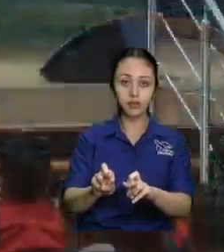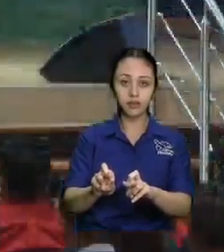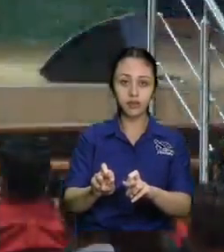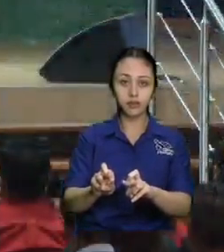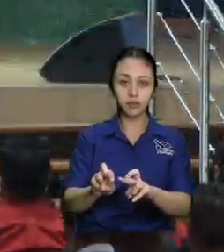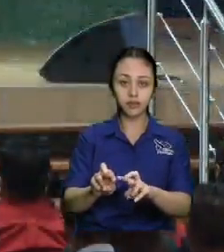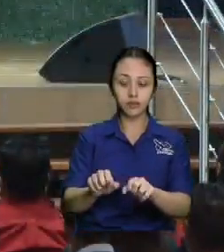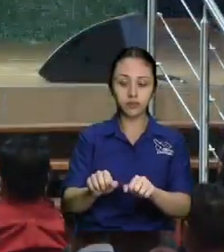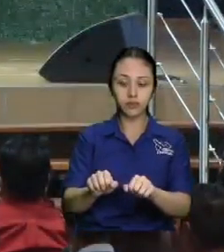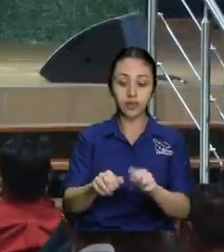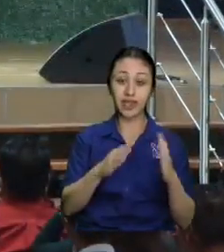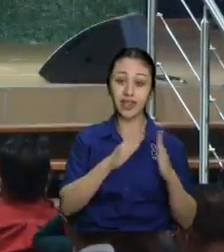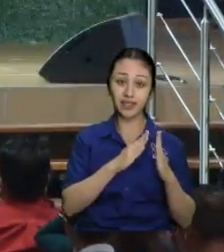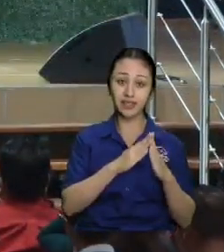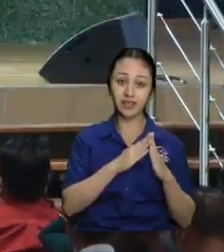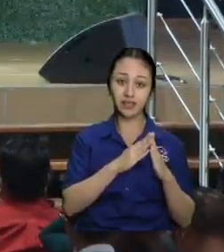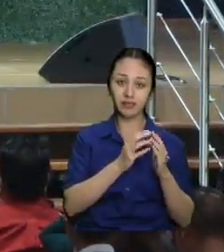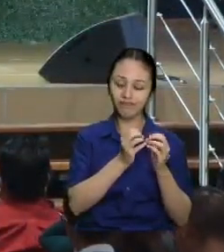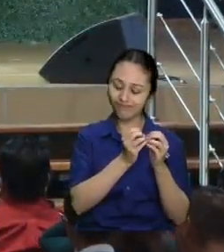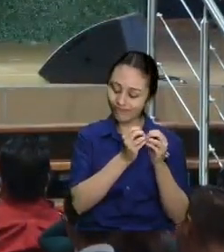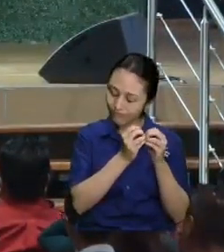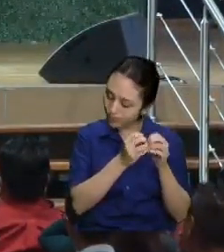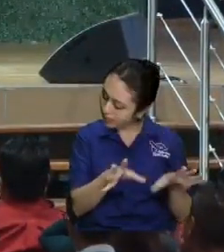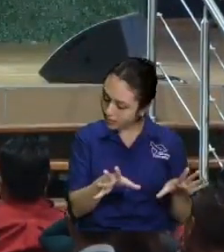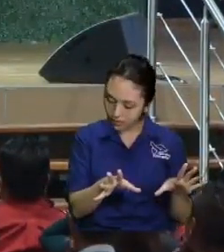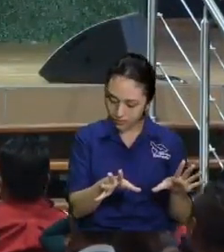que perdieron su casa en un juego.